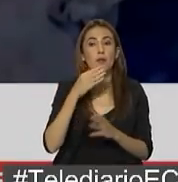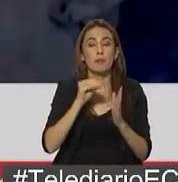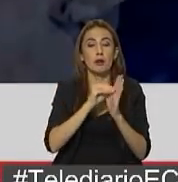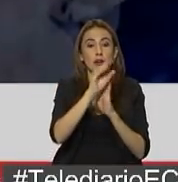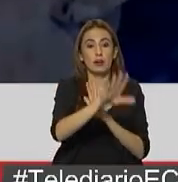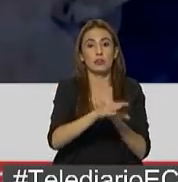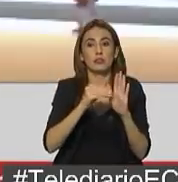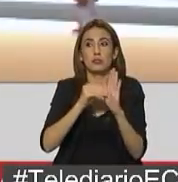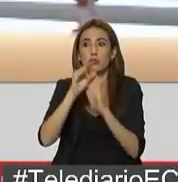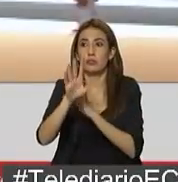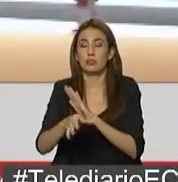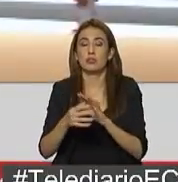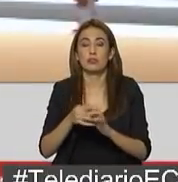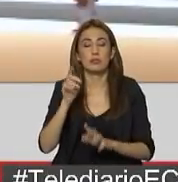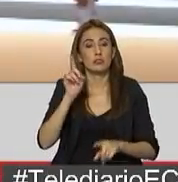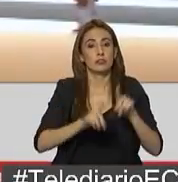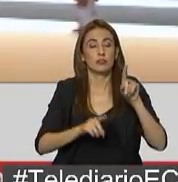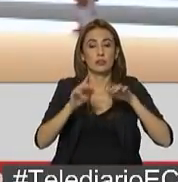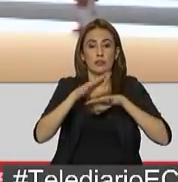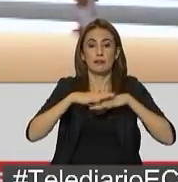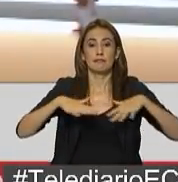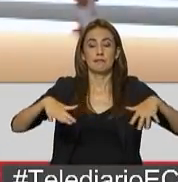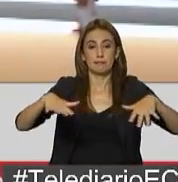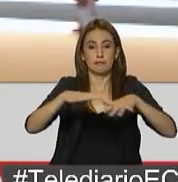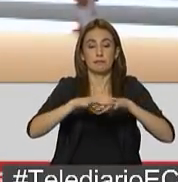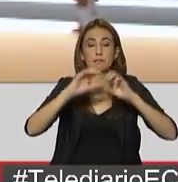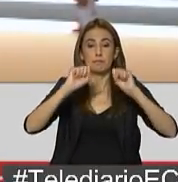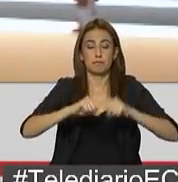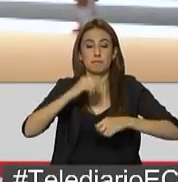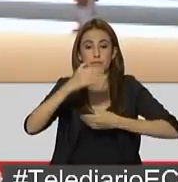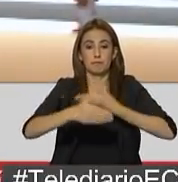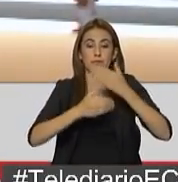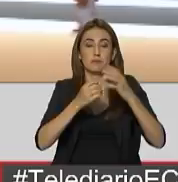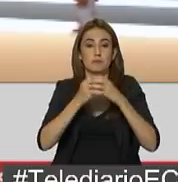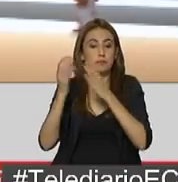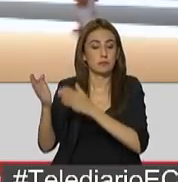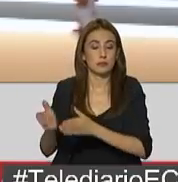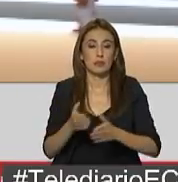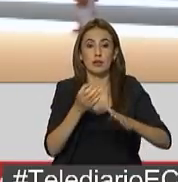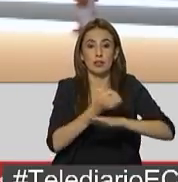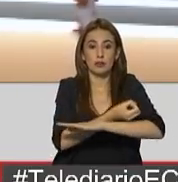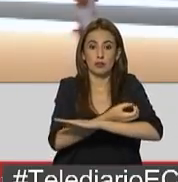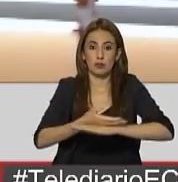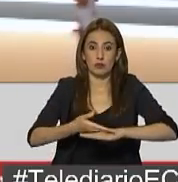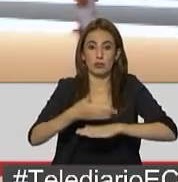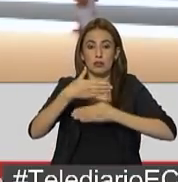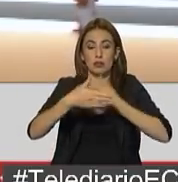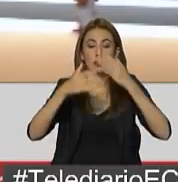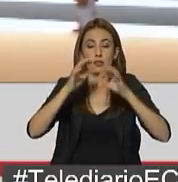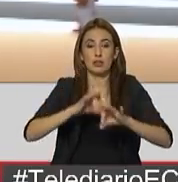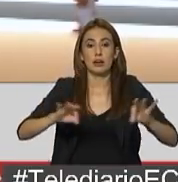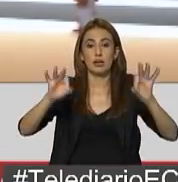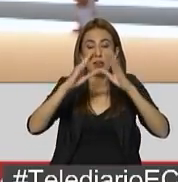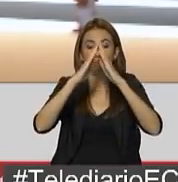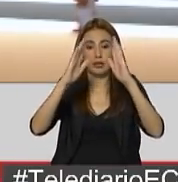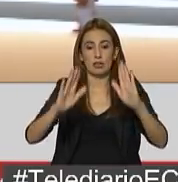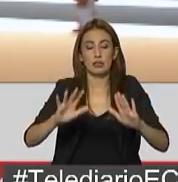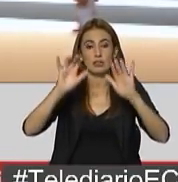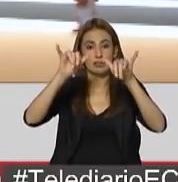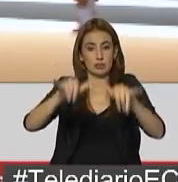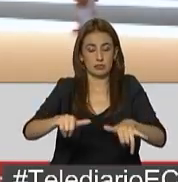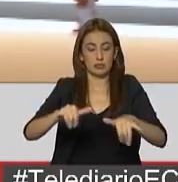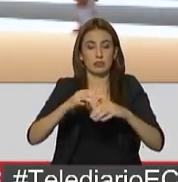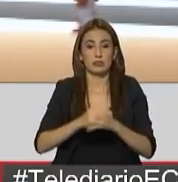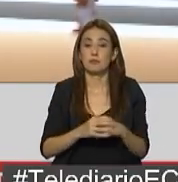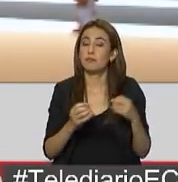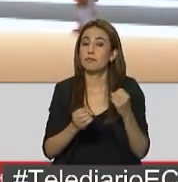a domicilio. Nosotros hemos mantenido todas las recomendaciones del distanciamiento, del quédate en casa, y es por eso que